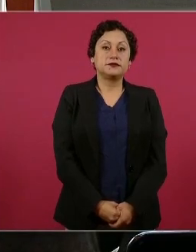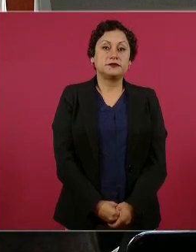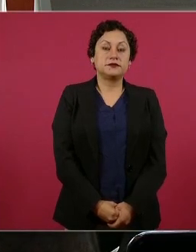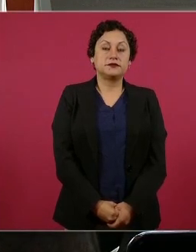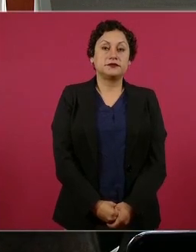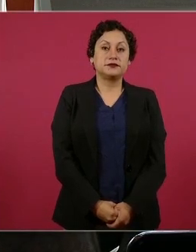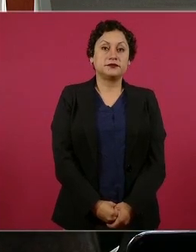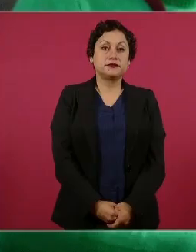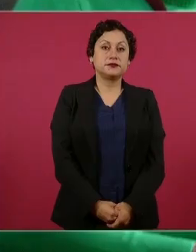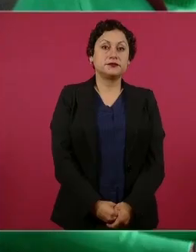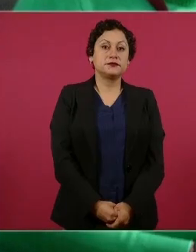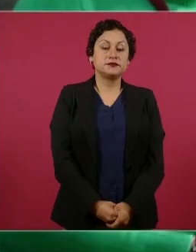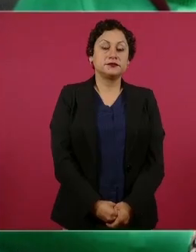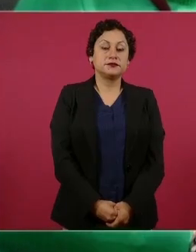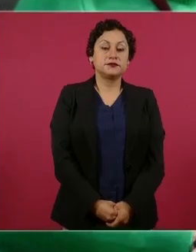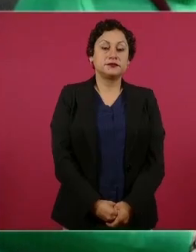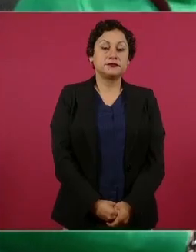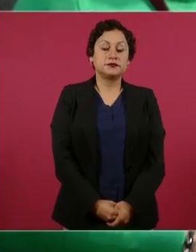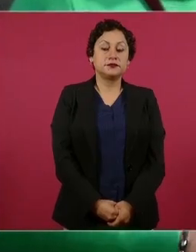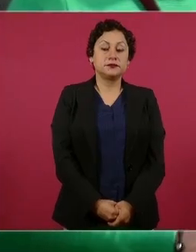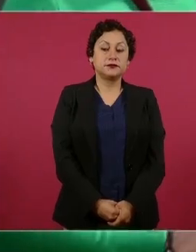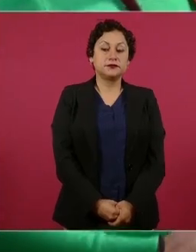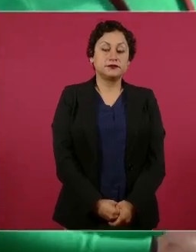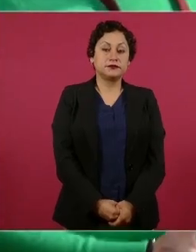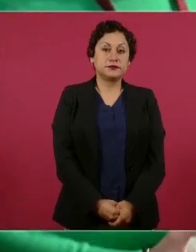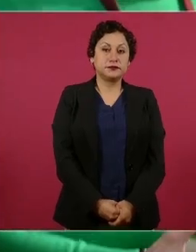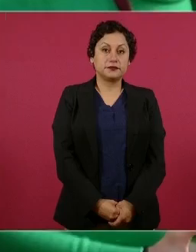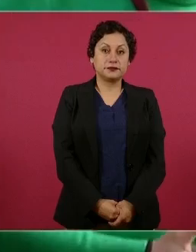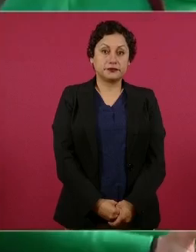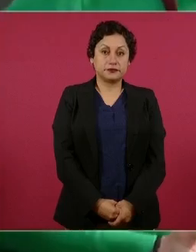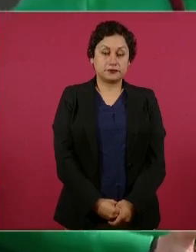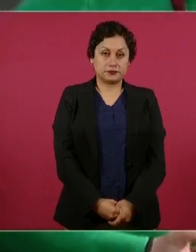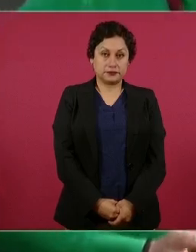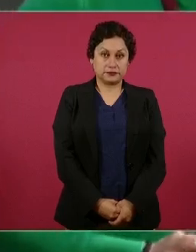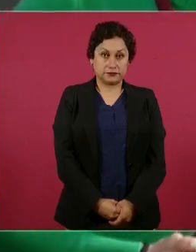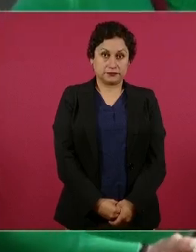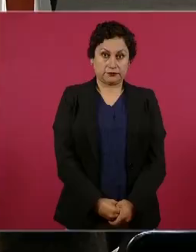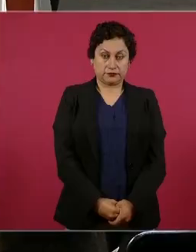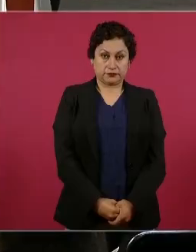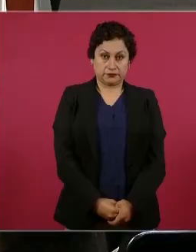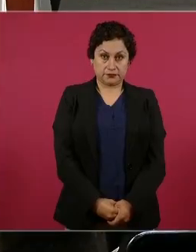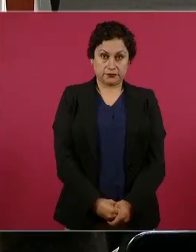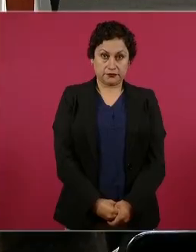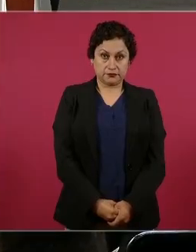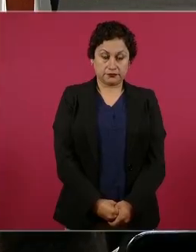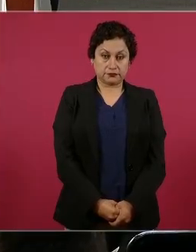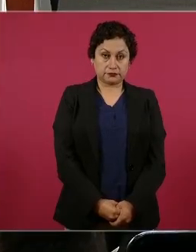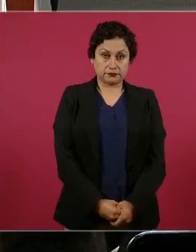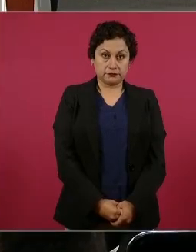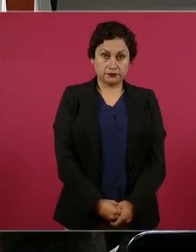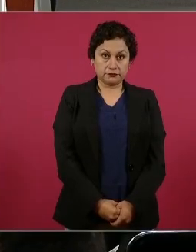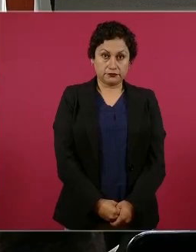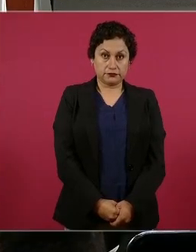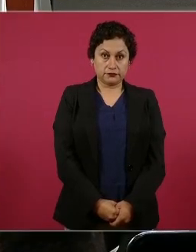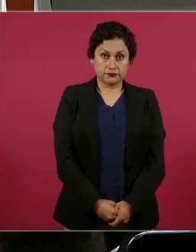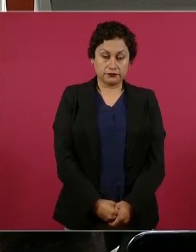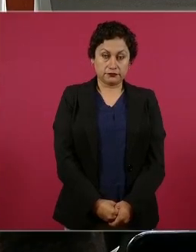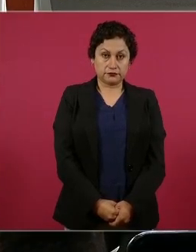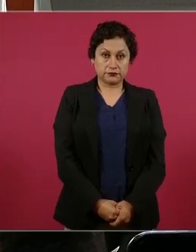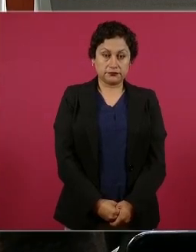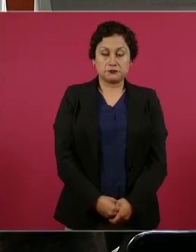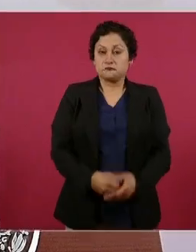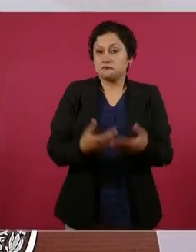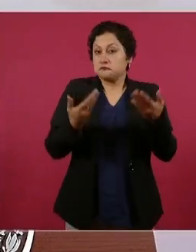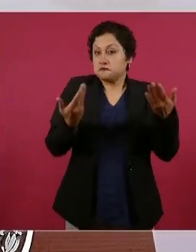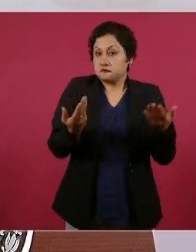el beneficio del testigo protegido. ¿Alguna opinión que tenga? Pues eso